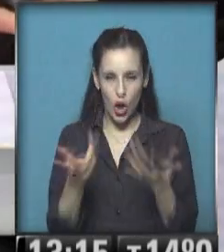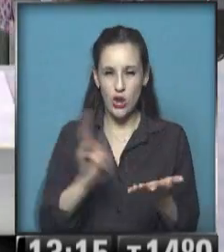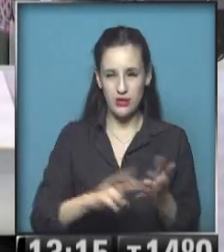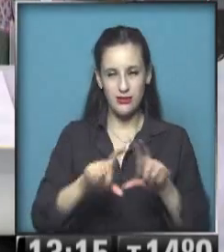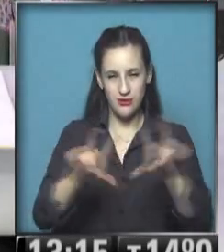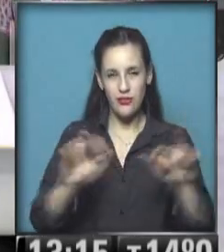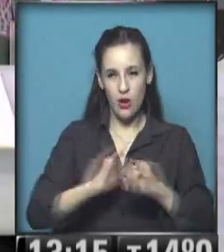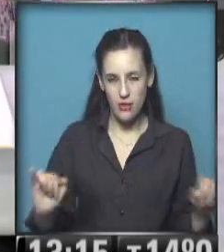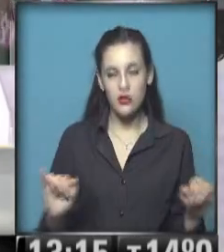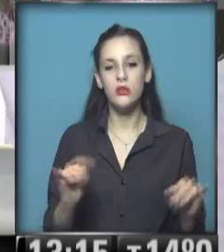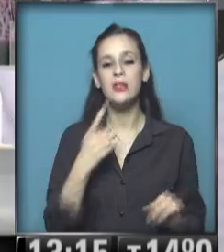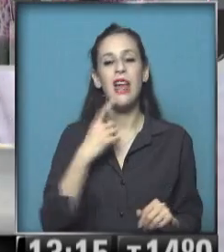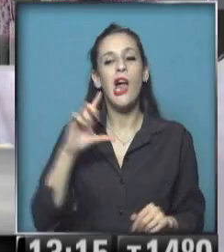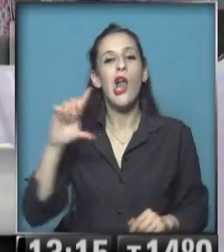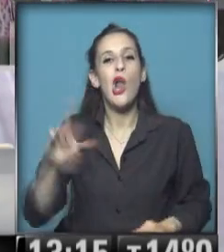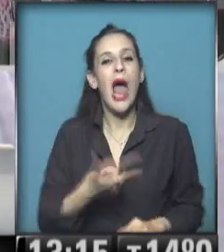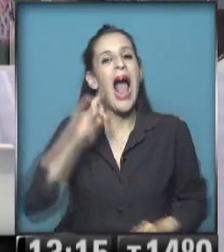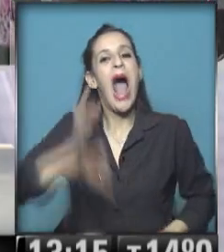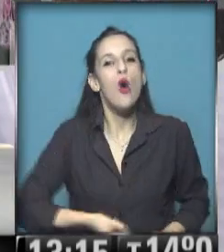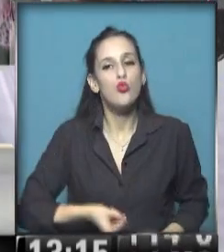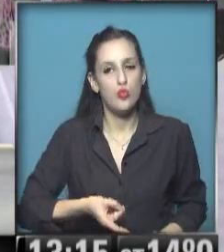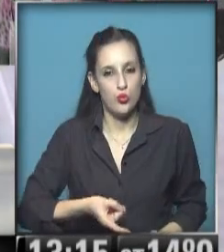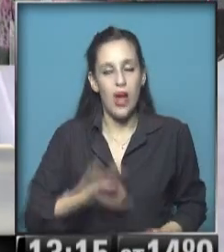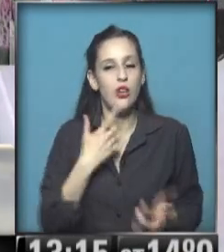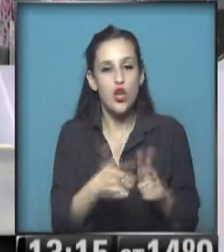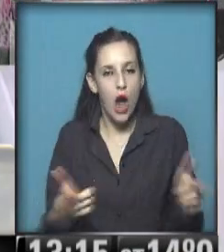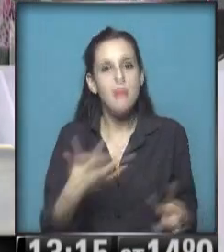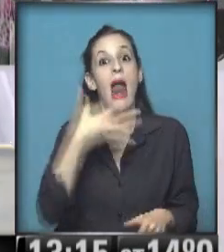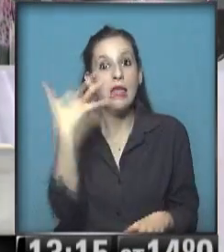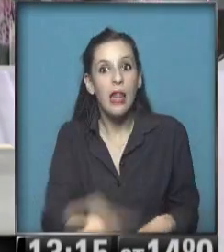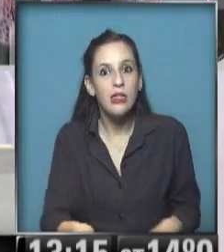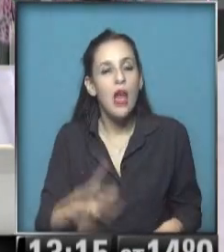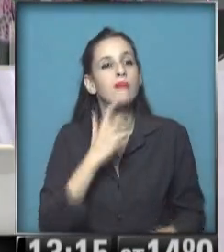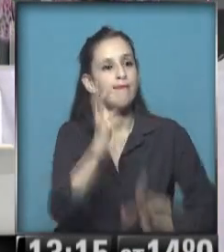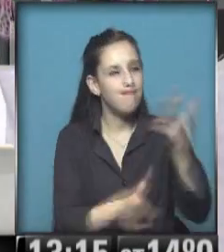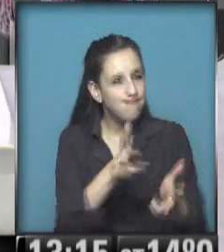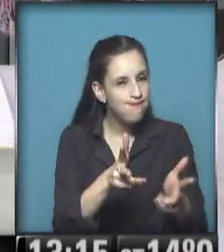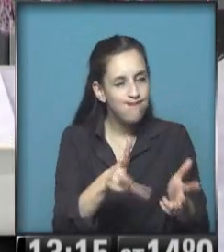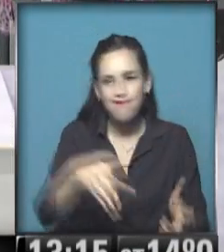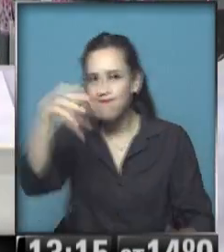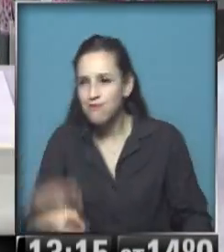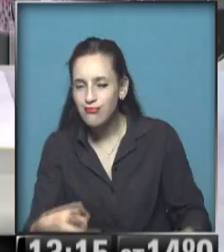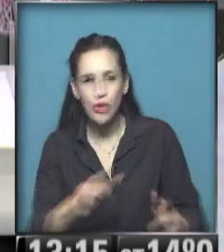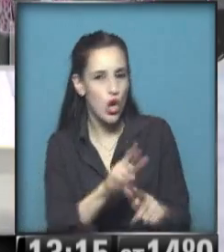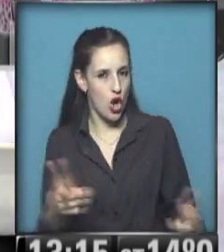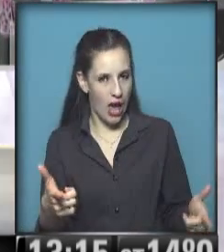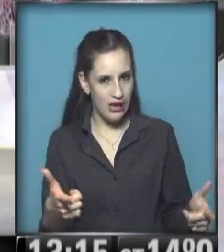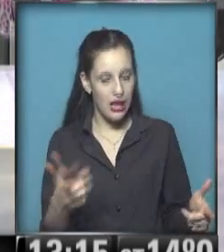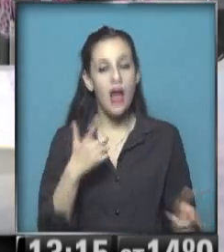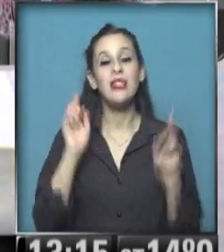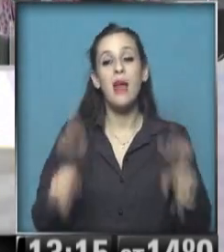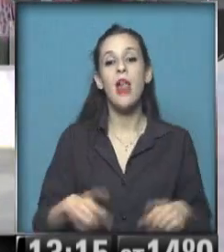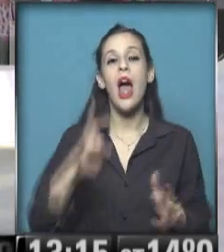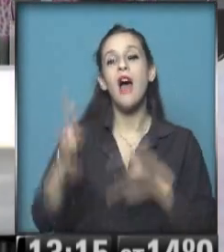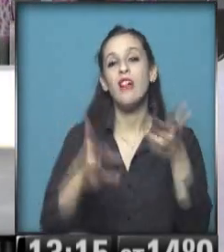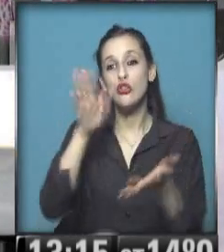no hay motivo para entender que lo que dice ahora tenga contacto con la realidad porque usted se lo negó siempre. Usted habla también de